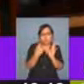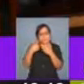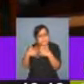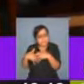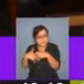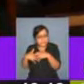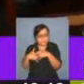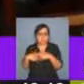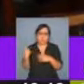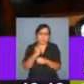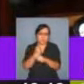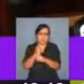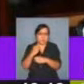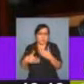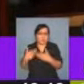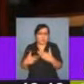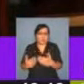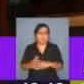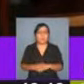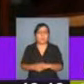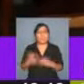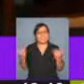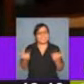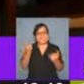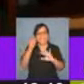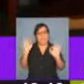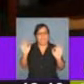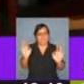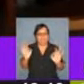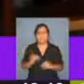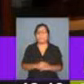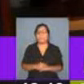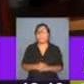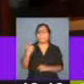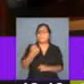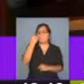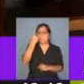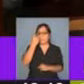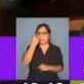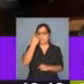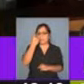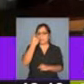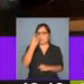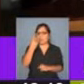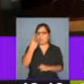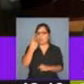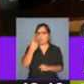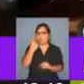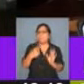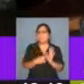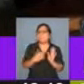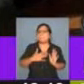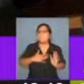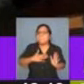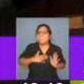está trabajando y que ya tenemos una observación, digamos. Primer punto, de forma no corresponde. Mi planteo